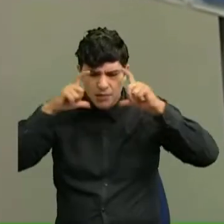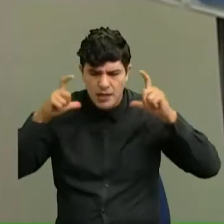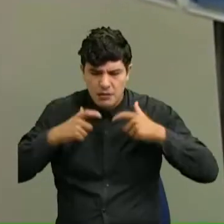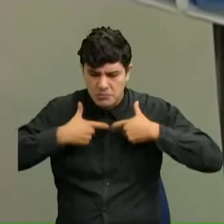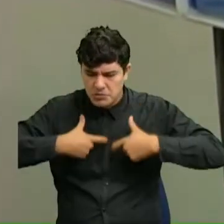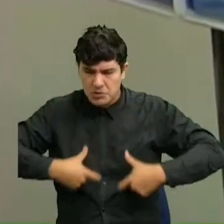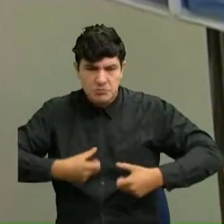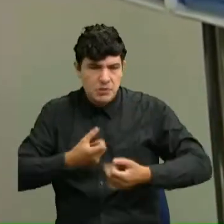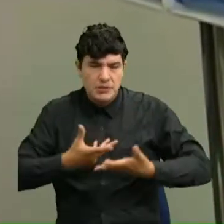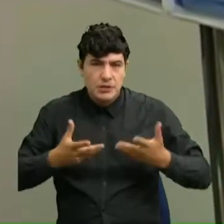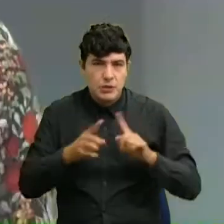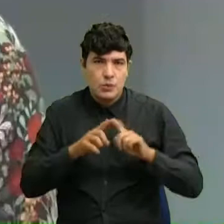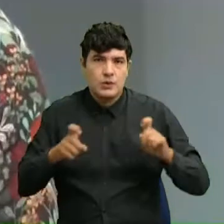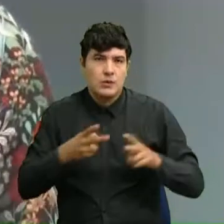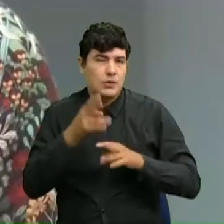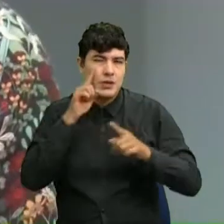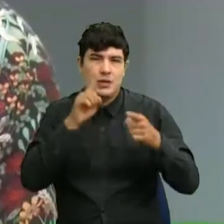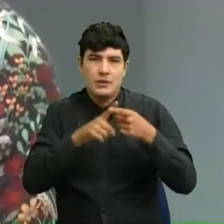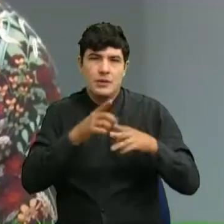vacunación